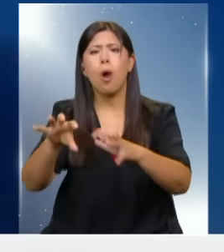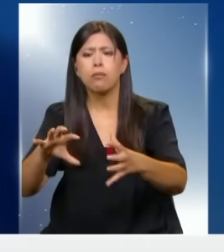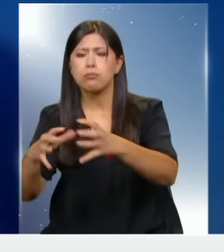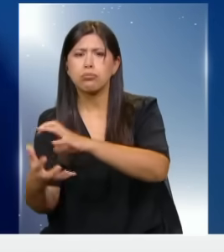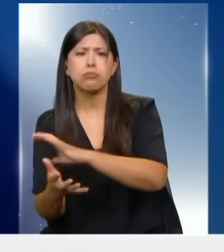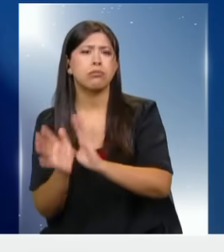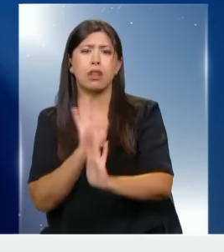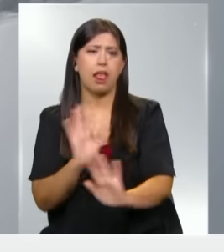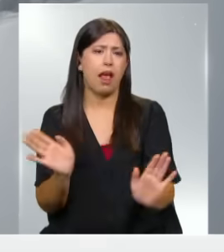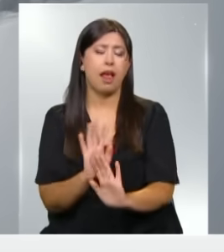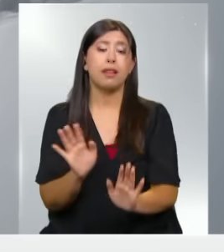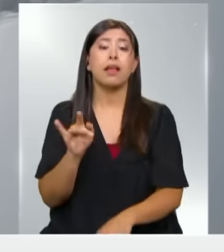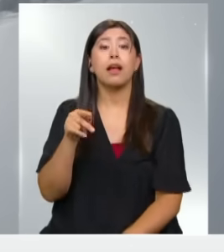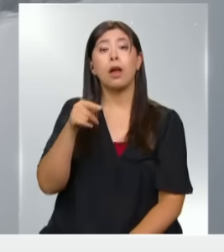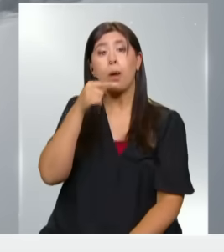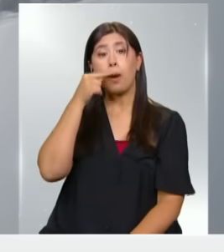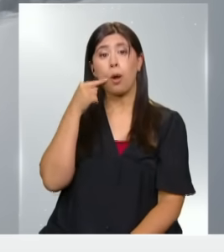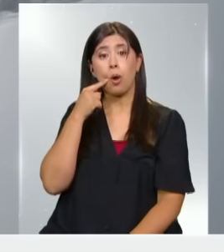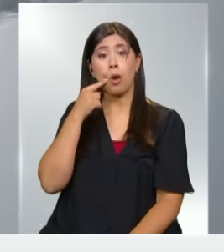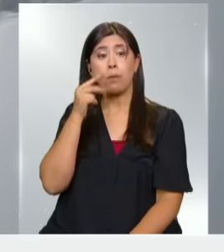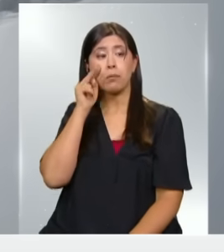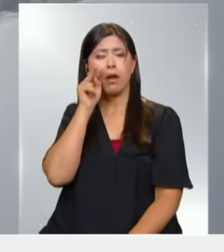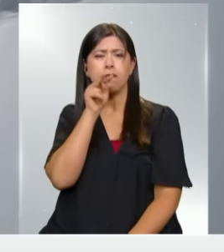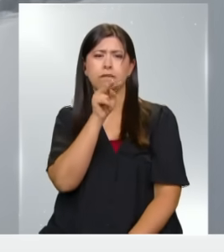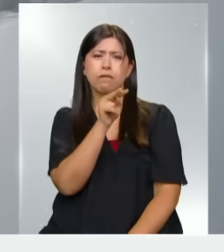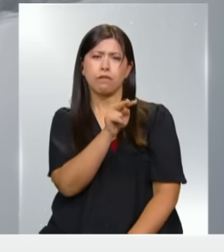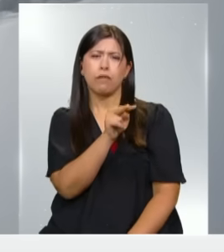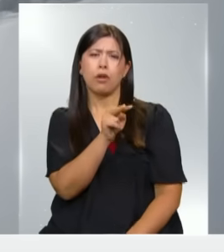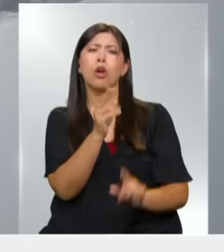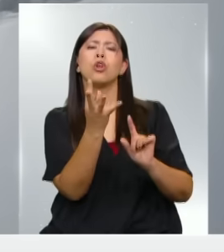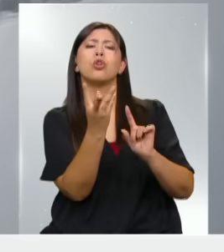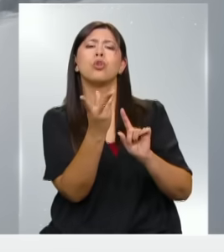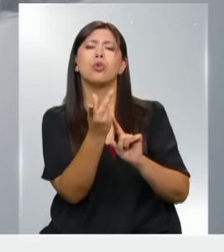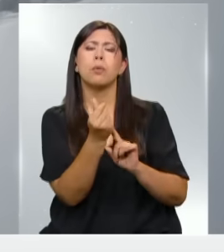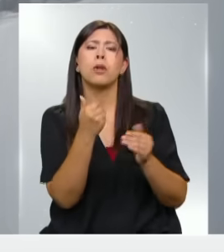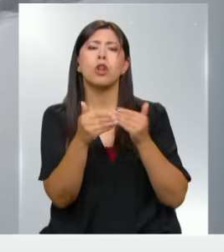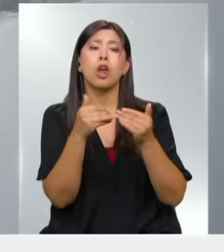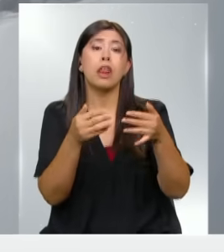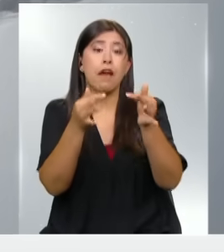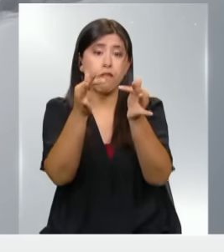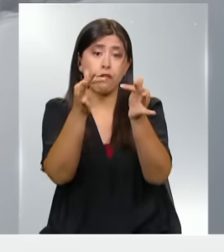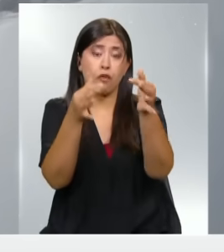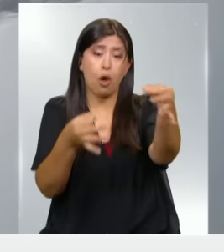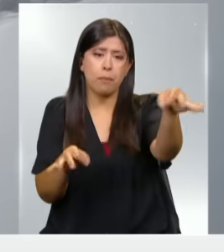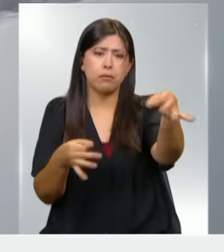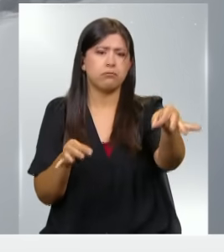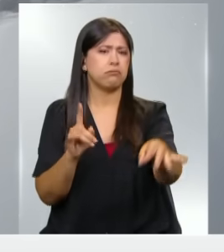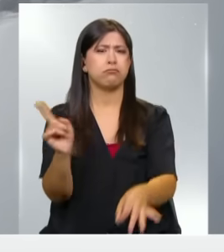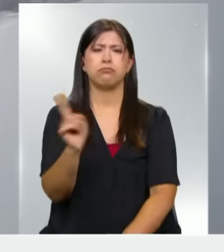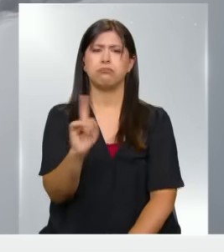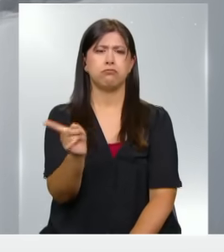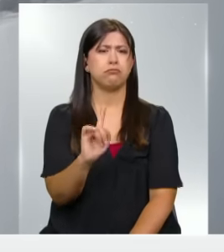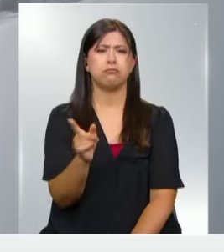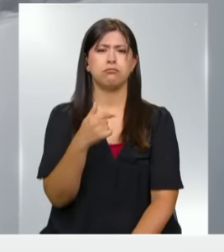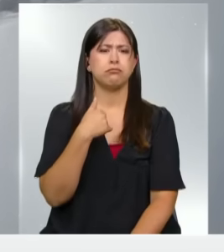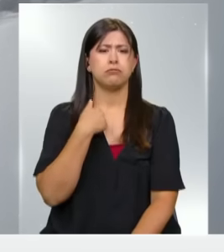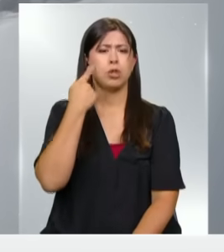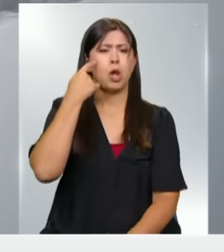o muebles. Nicolás dijo que había visto el número de la habitación de Narumi en un formulario. No, estoy